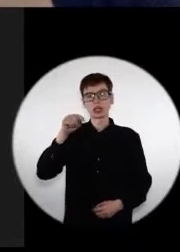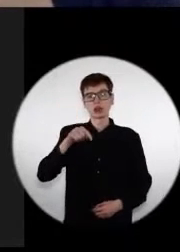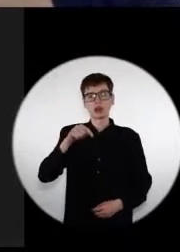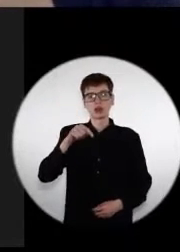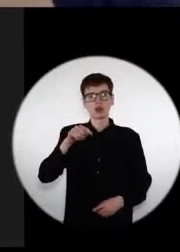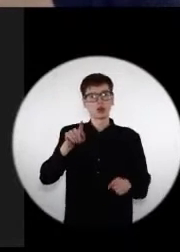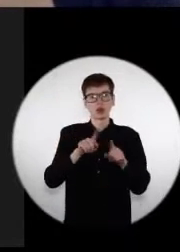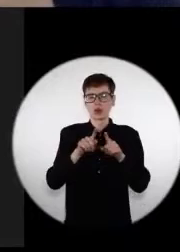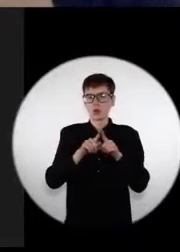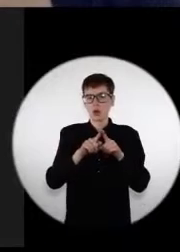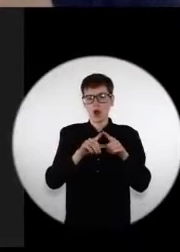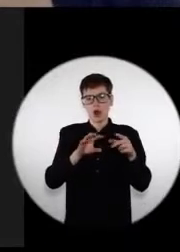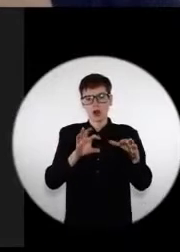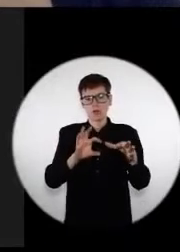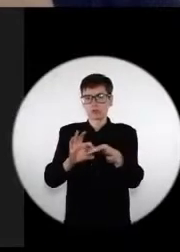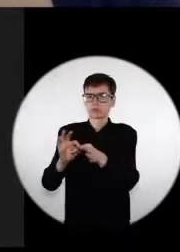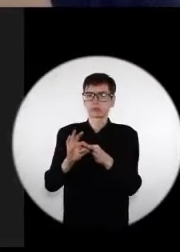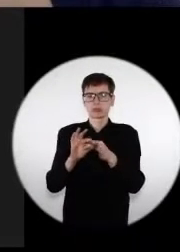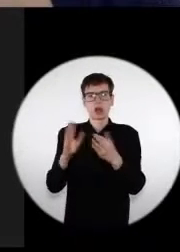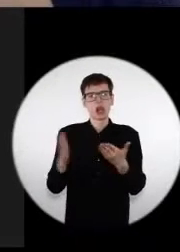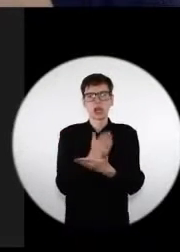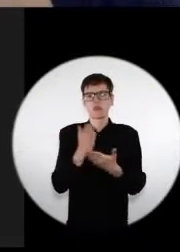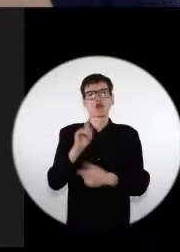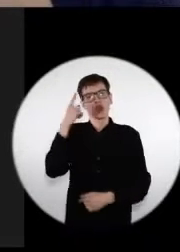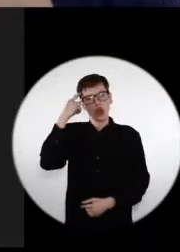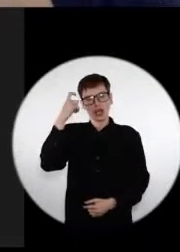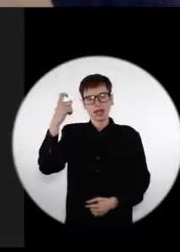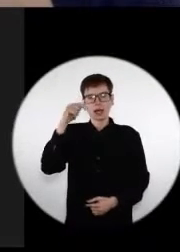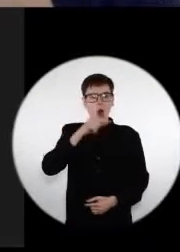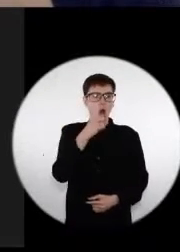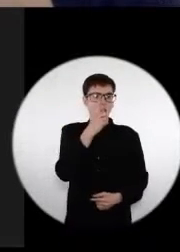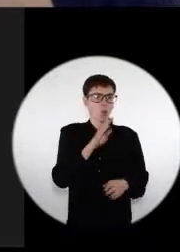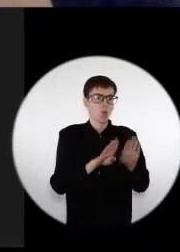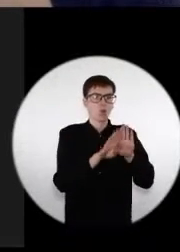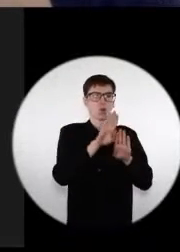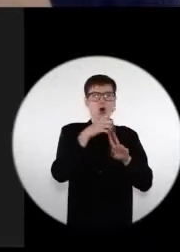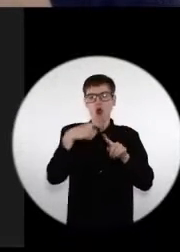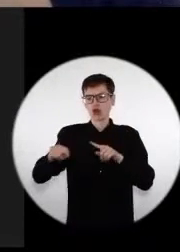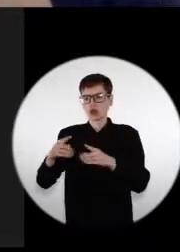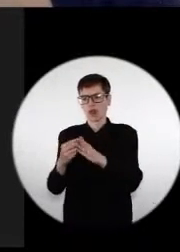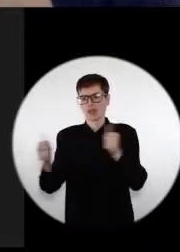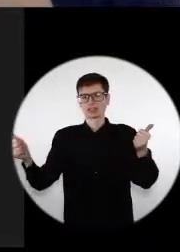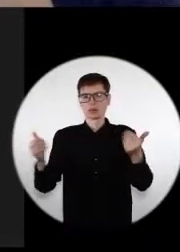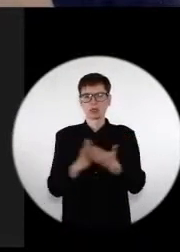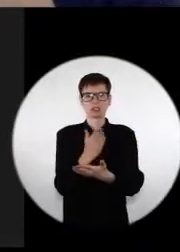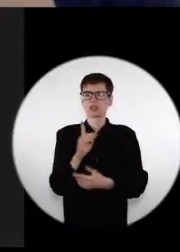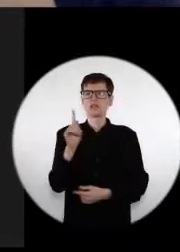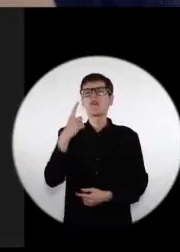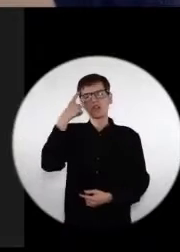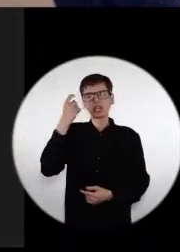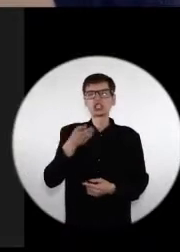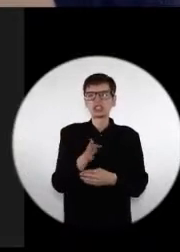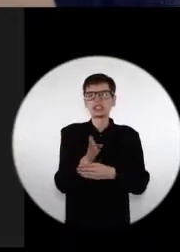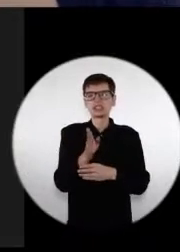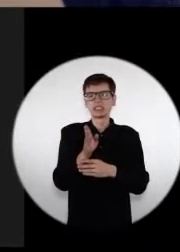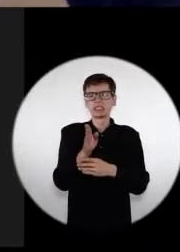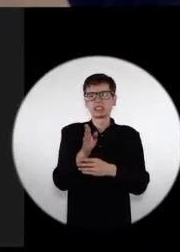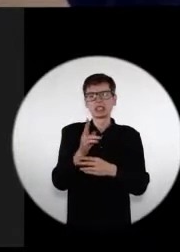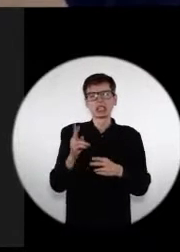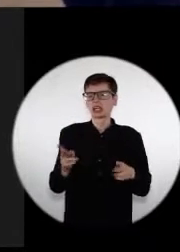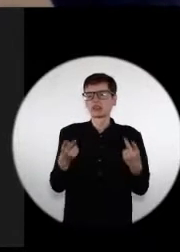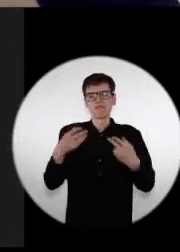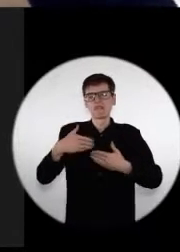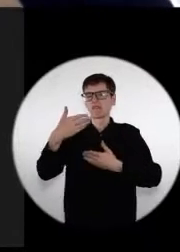audiolibros yo creo que son corren paralelos con los libros no creo que uno se coma lo otro ni quise